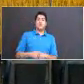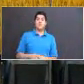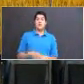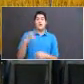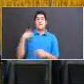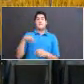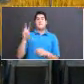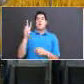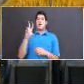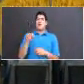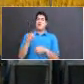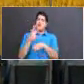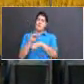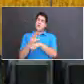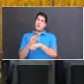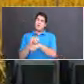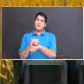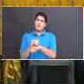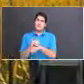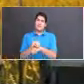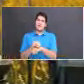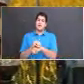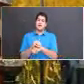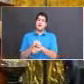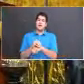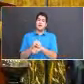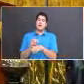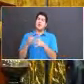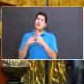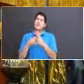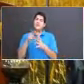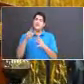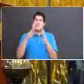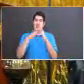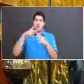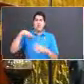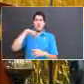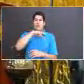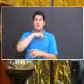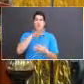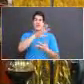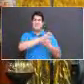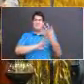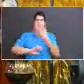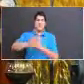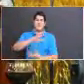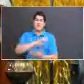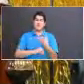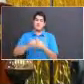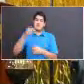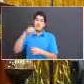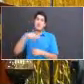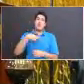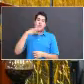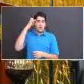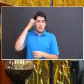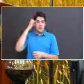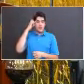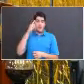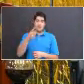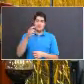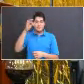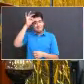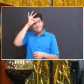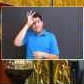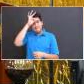dar lugar al nacimiento de un hogar mixto. Me parecía una tontería. Ahora me parece una tontería